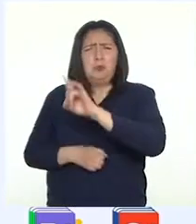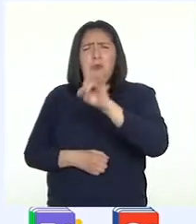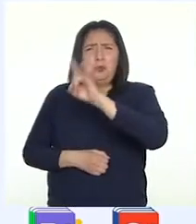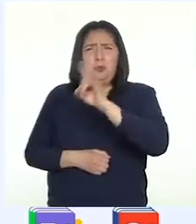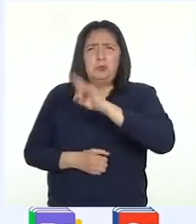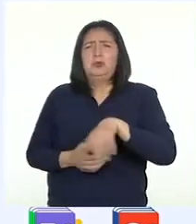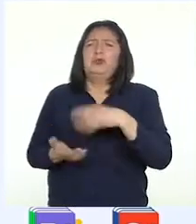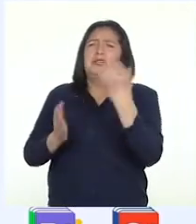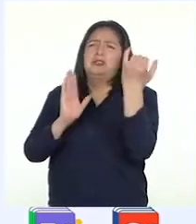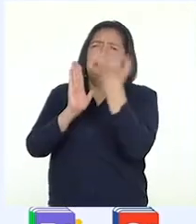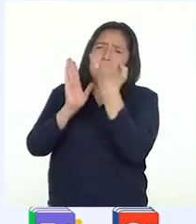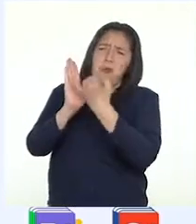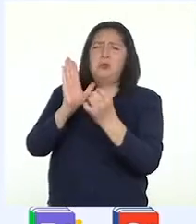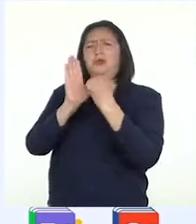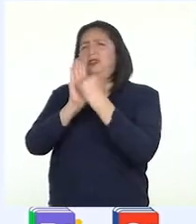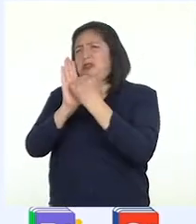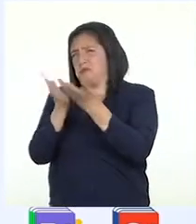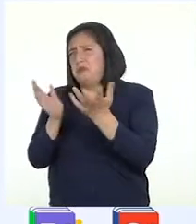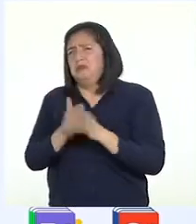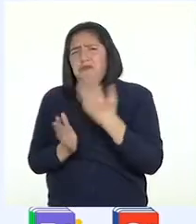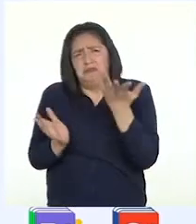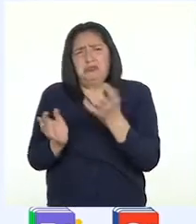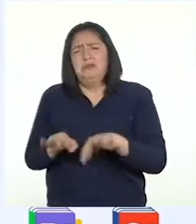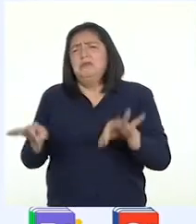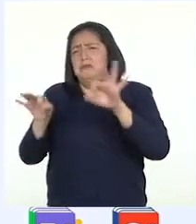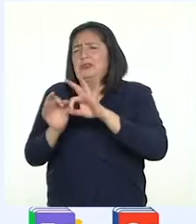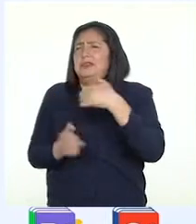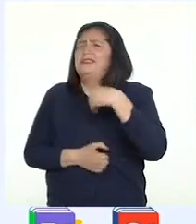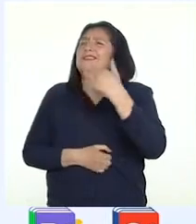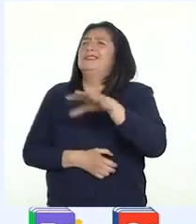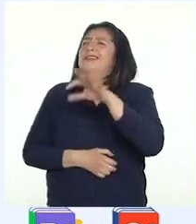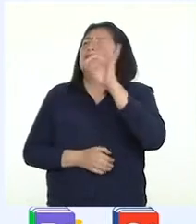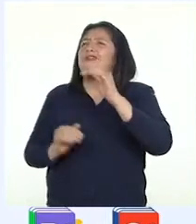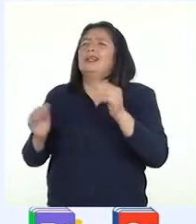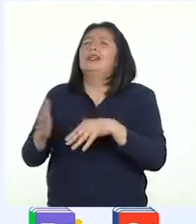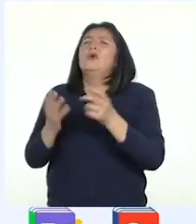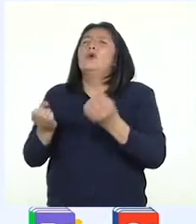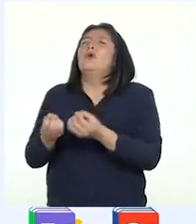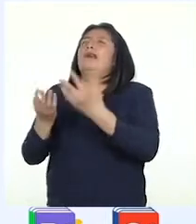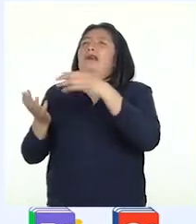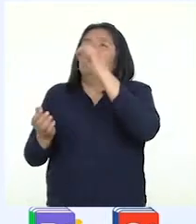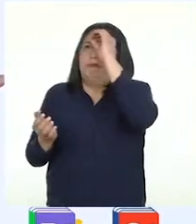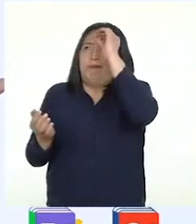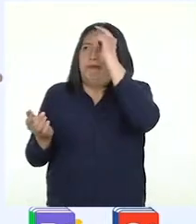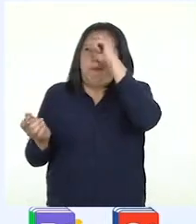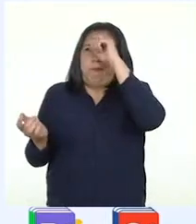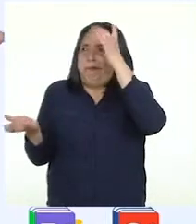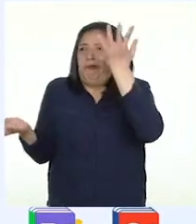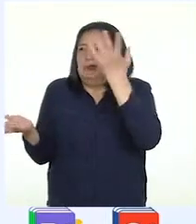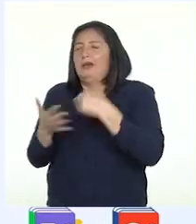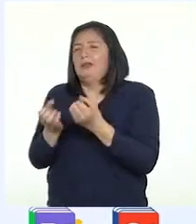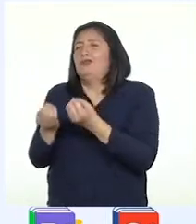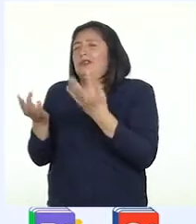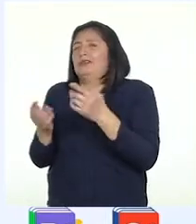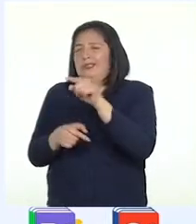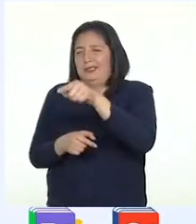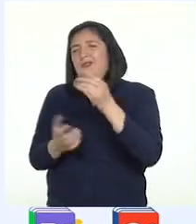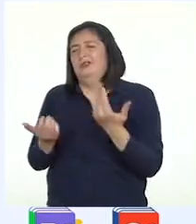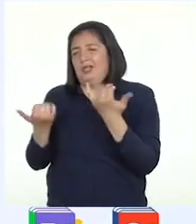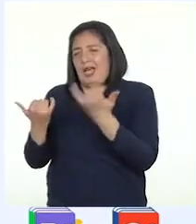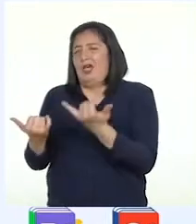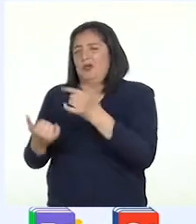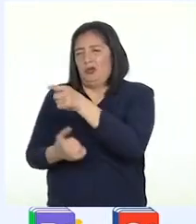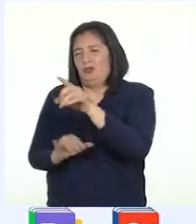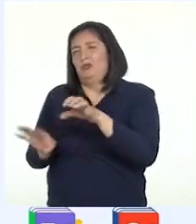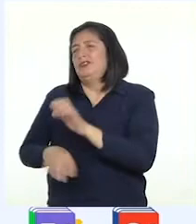usar símbolos o dibujos. Lo importante es encontrar el valor desconocido. Y eso es precisamente lo